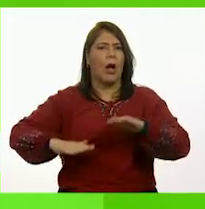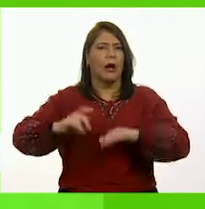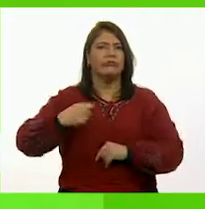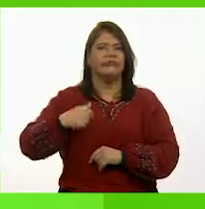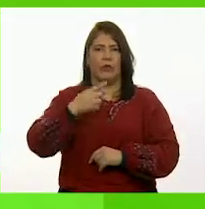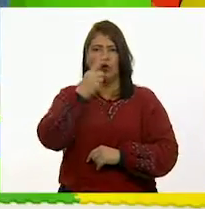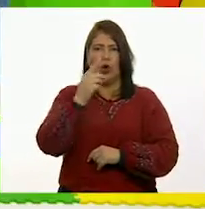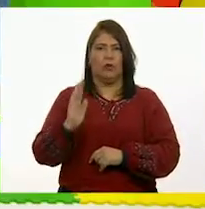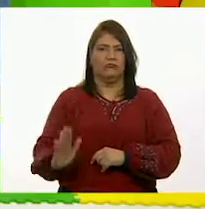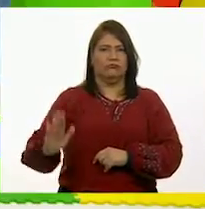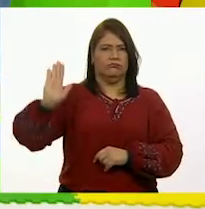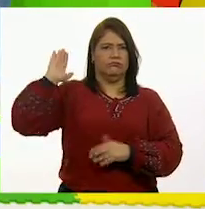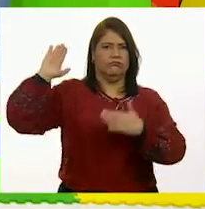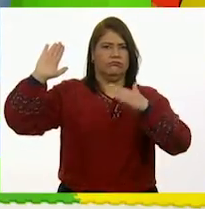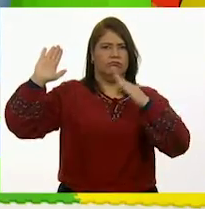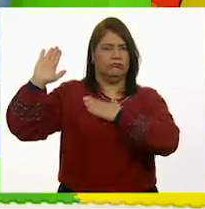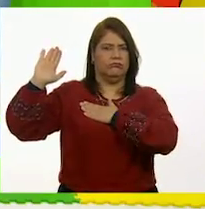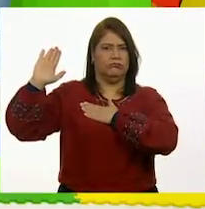how. ¡How!